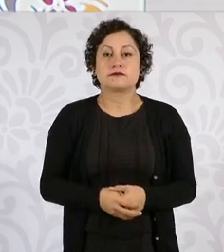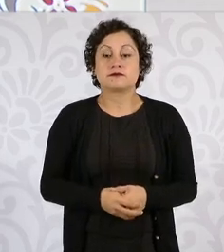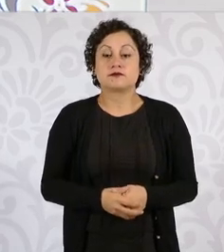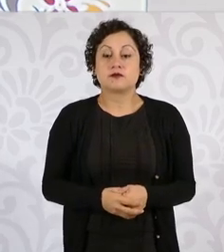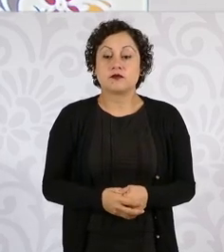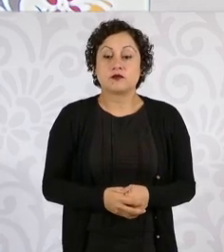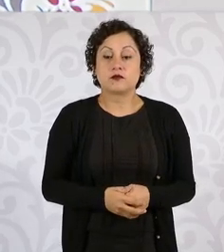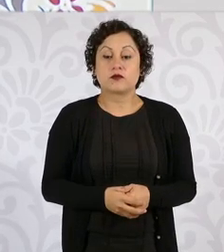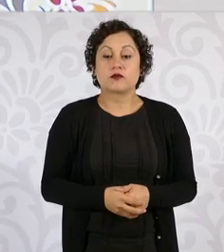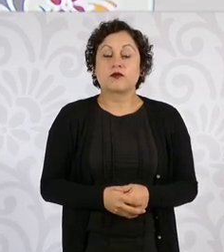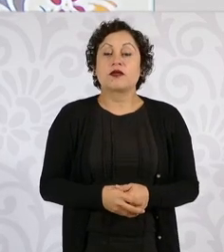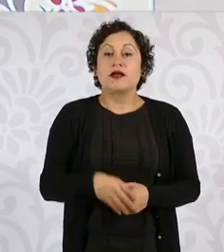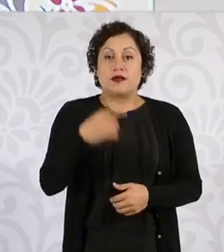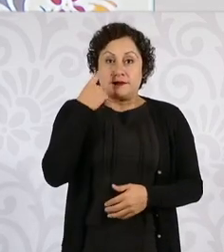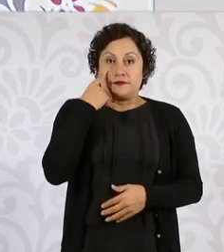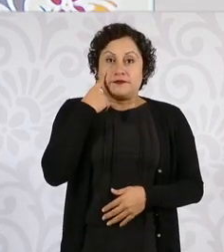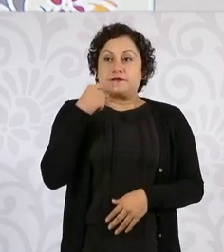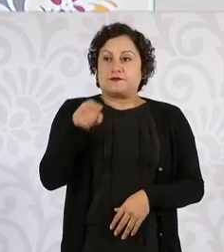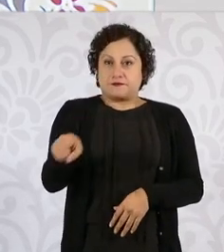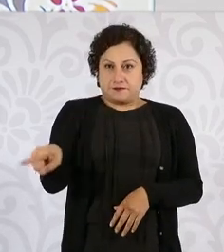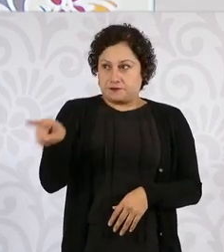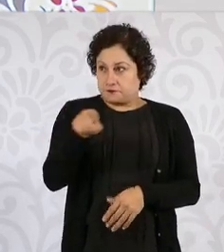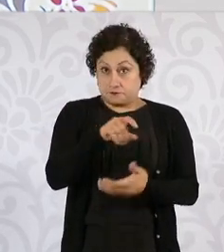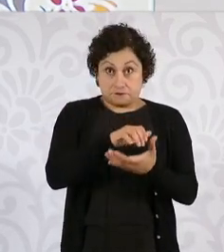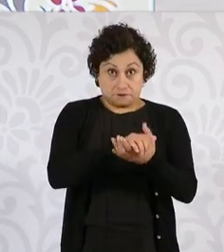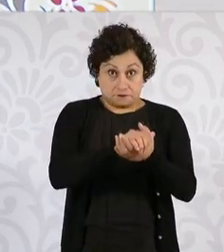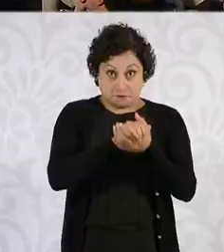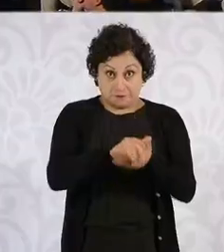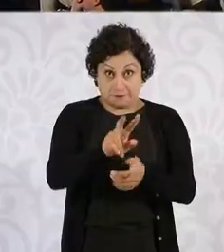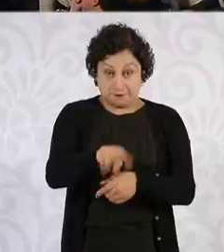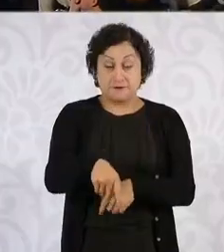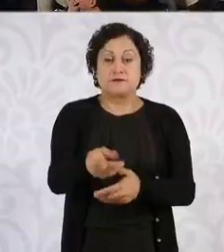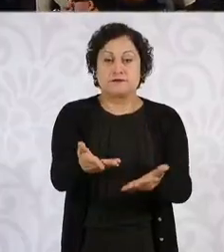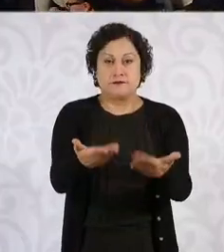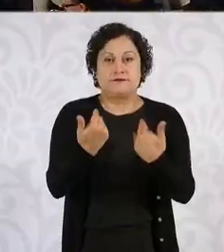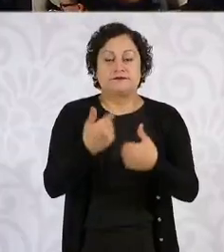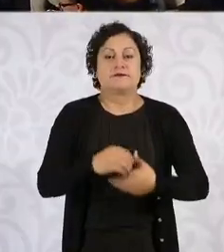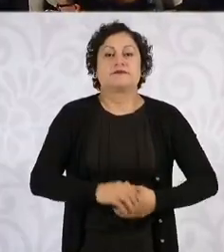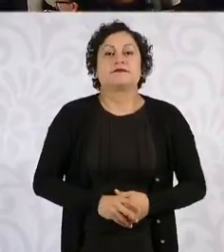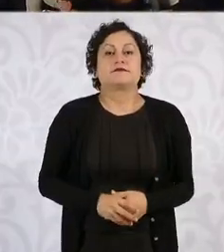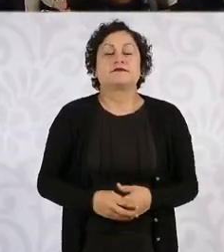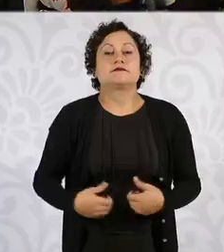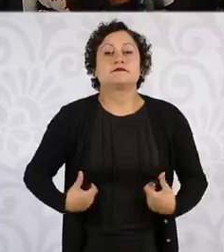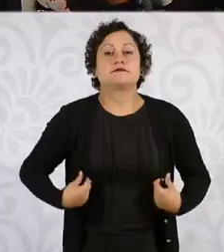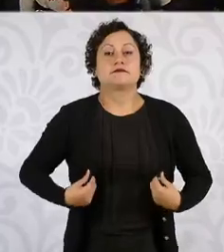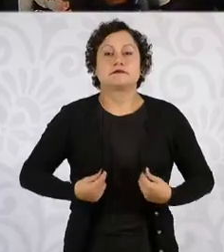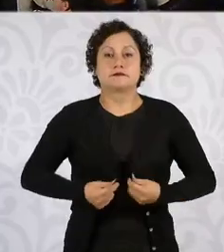A ver, aquí porque salieron en la tómbola, ¿verdad? Adelante.